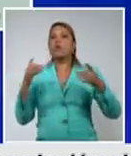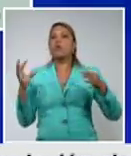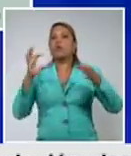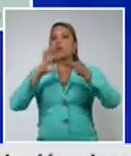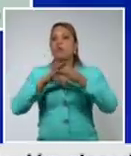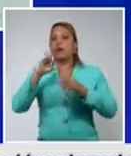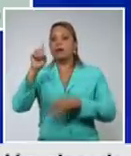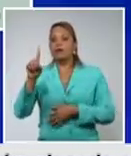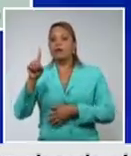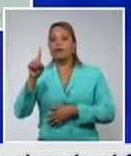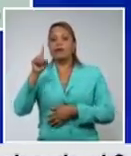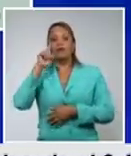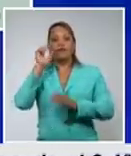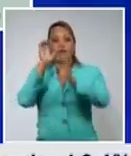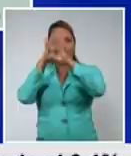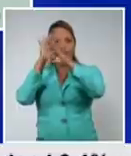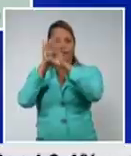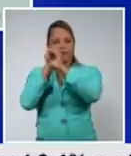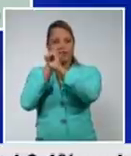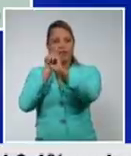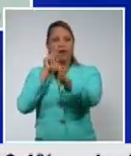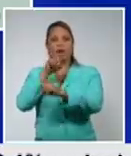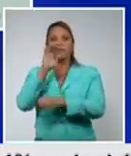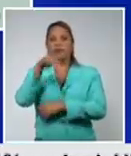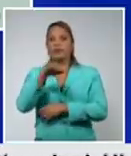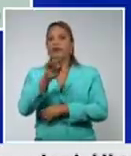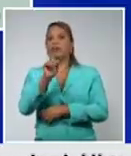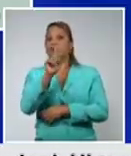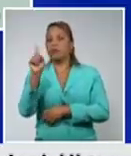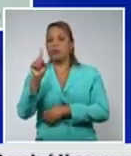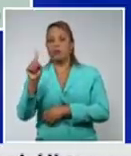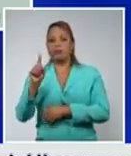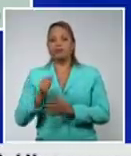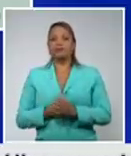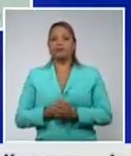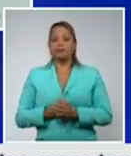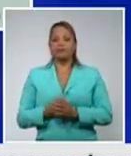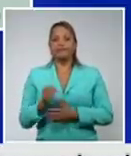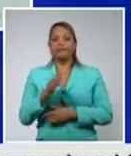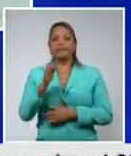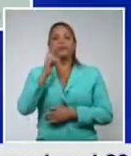paciente autóctono cada uno. Importante dispersión.